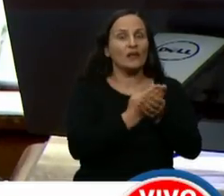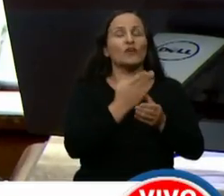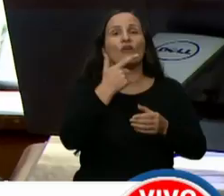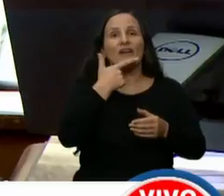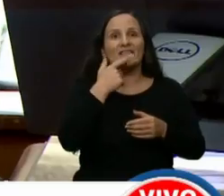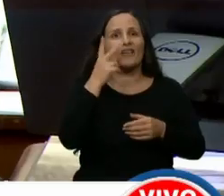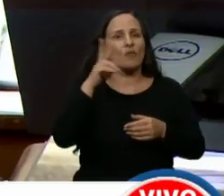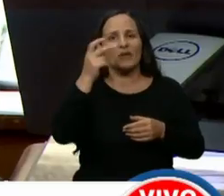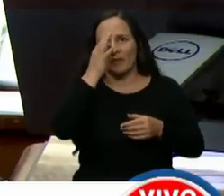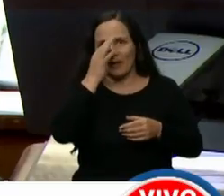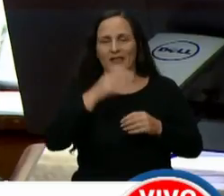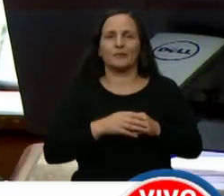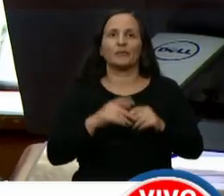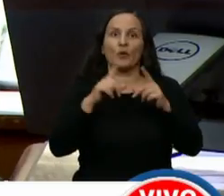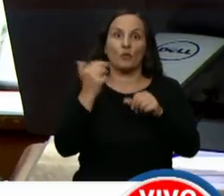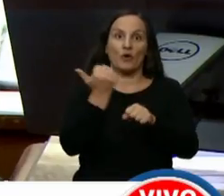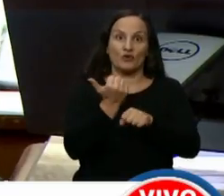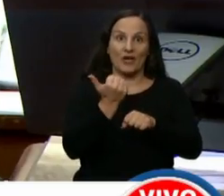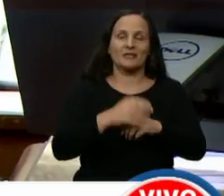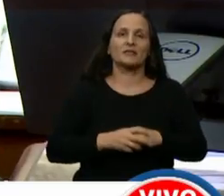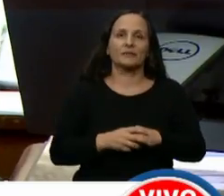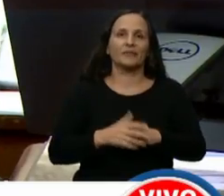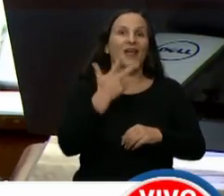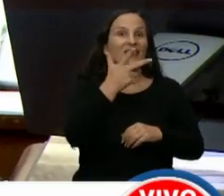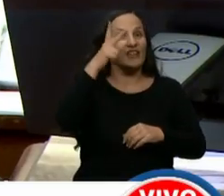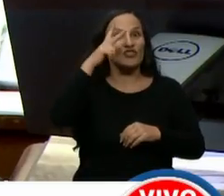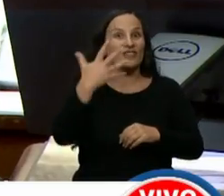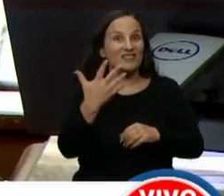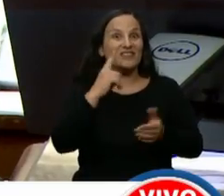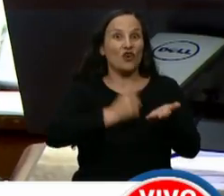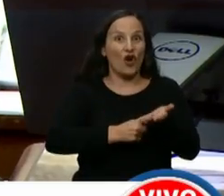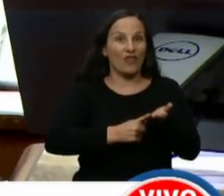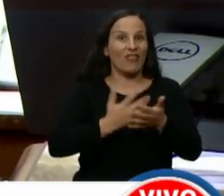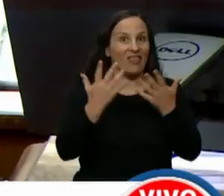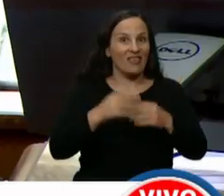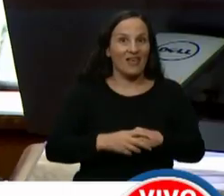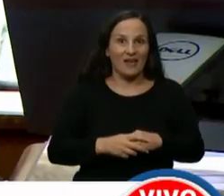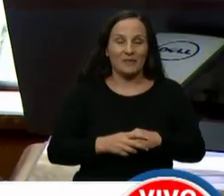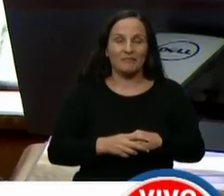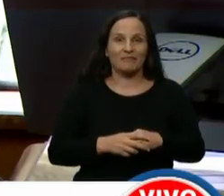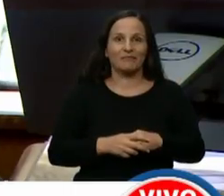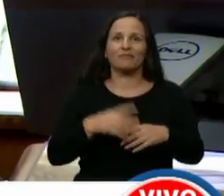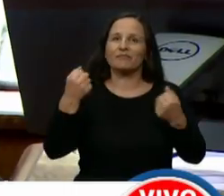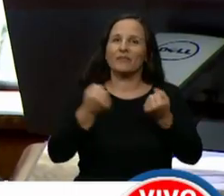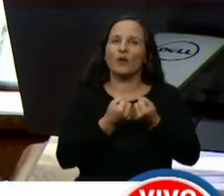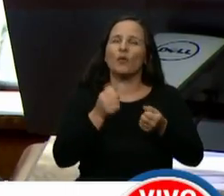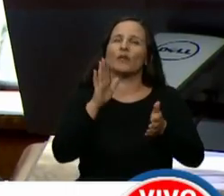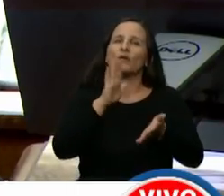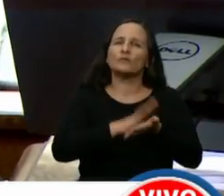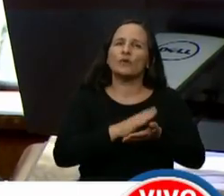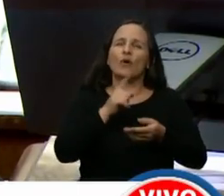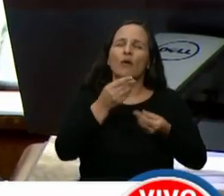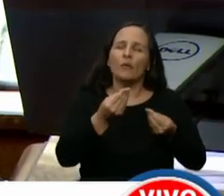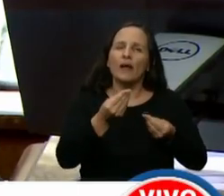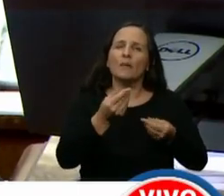2020 sexto orden del día 385 acuerdo por canje de notas para